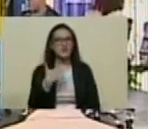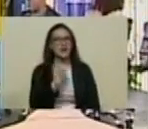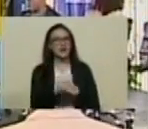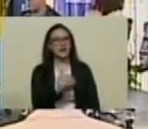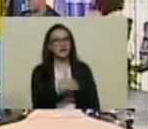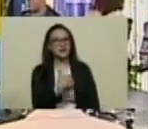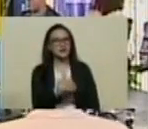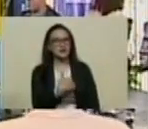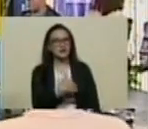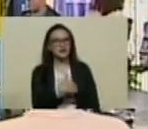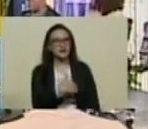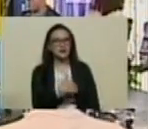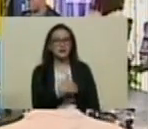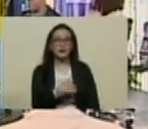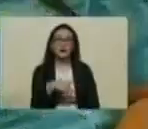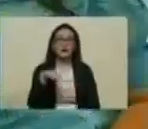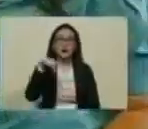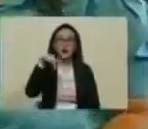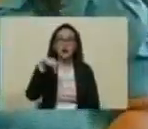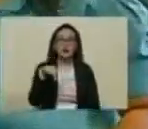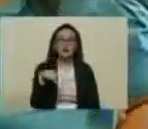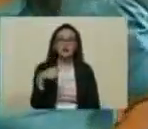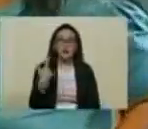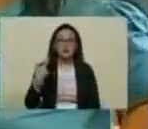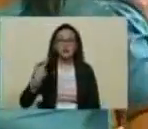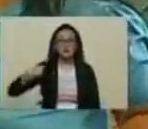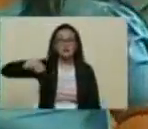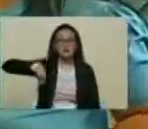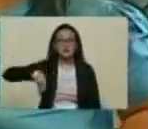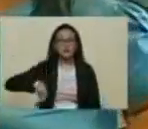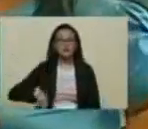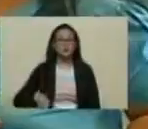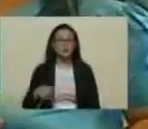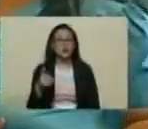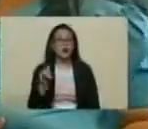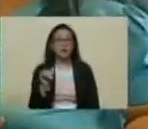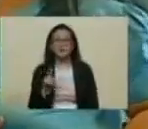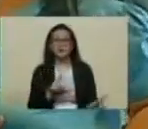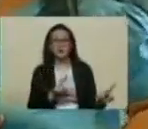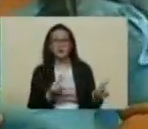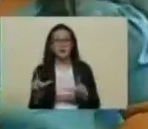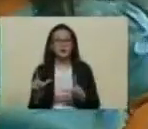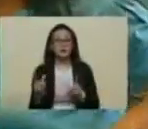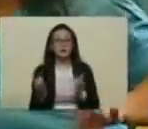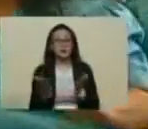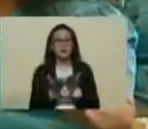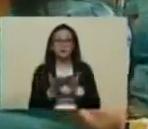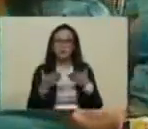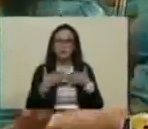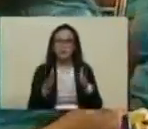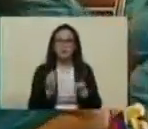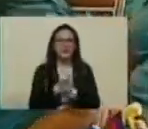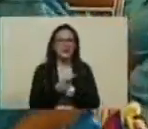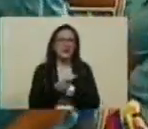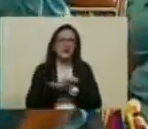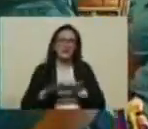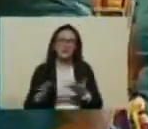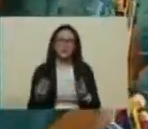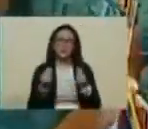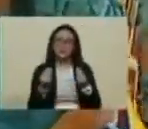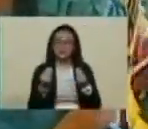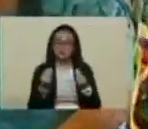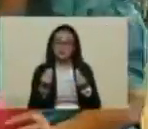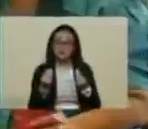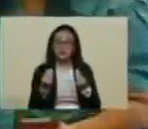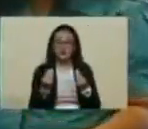Argentina, aquí tenemos la inversión garantizada para la educación pública gratuita de calidad